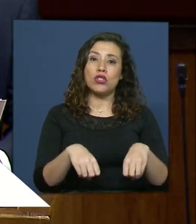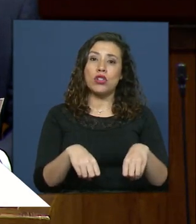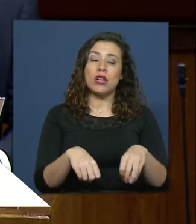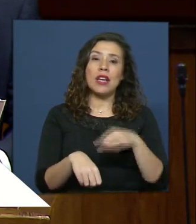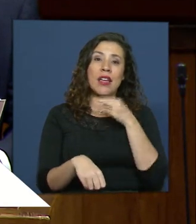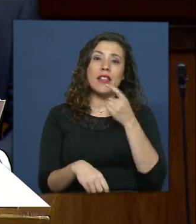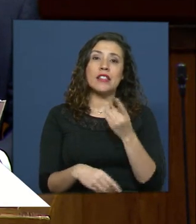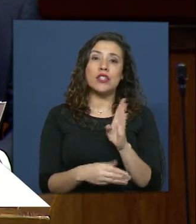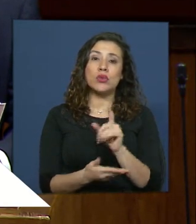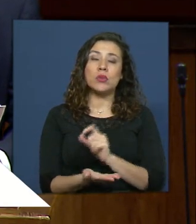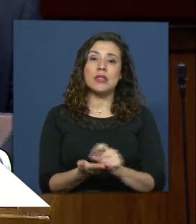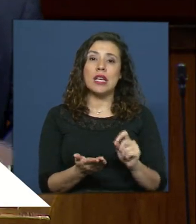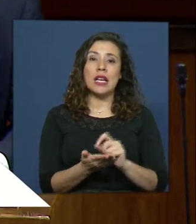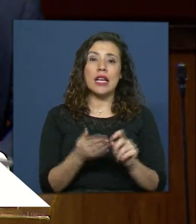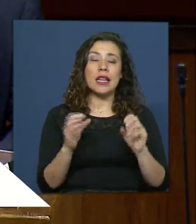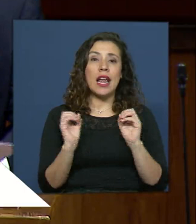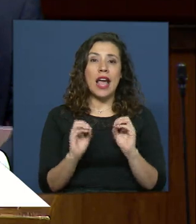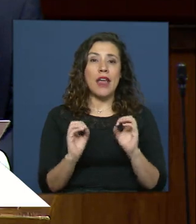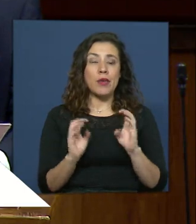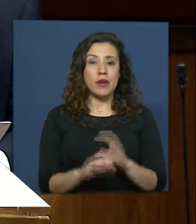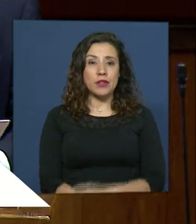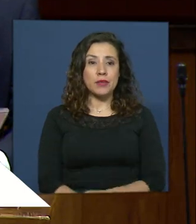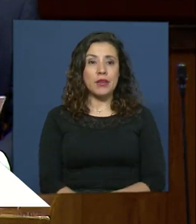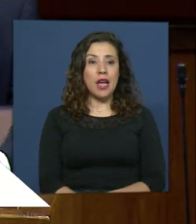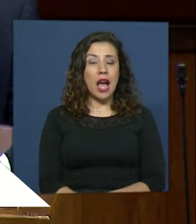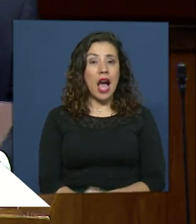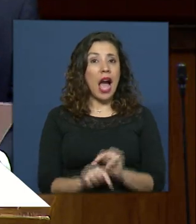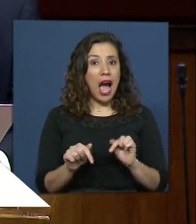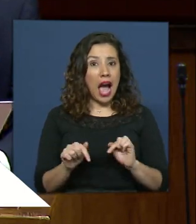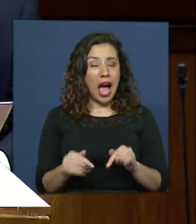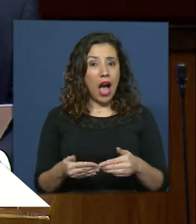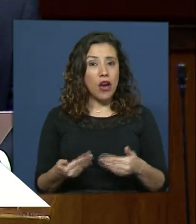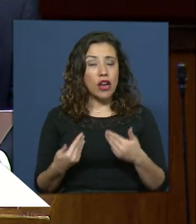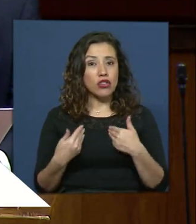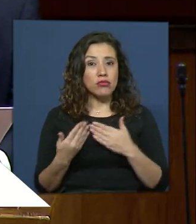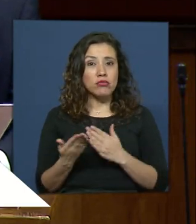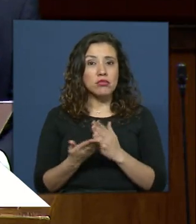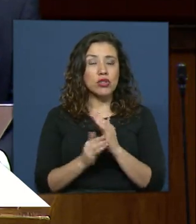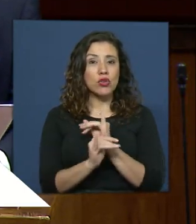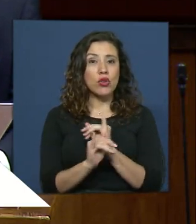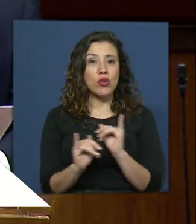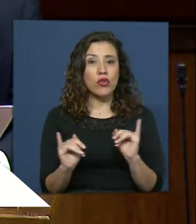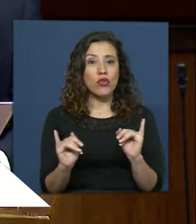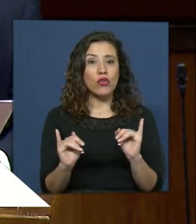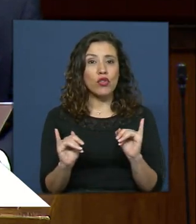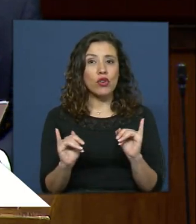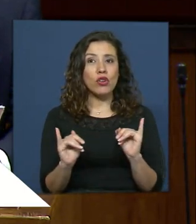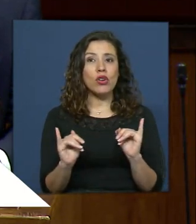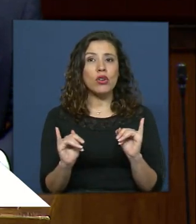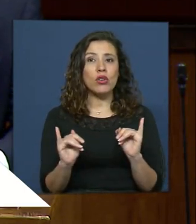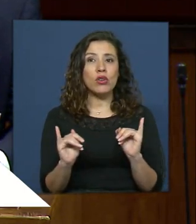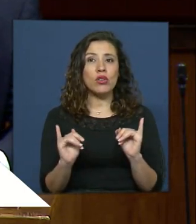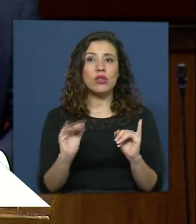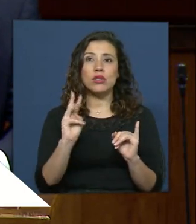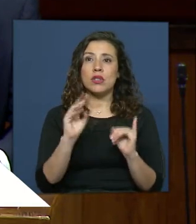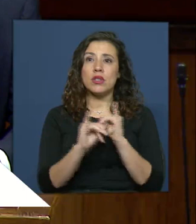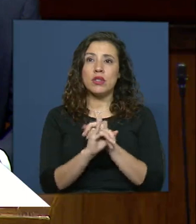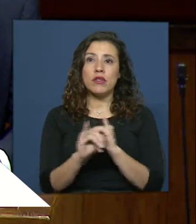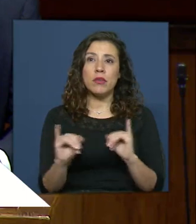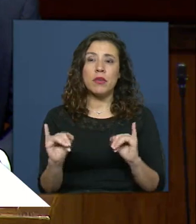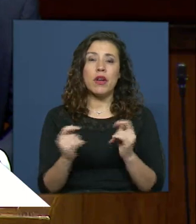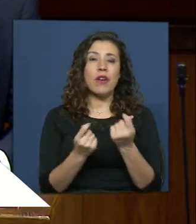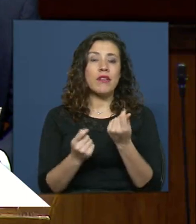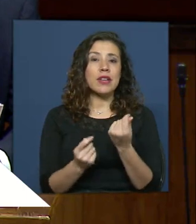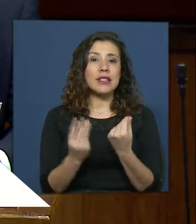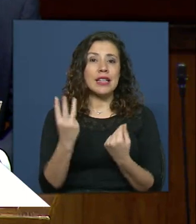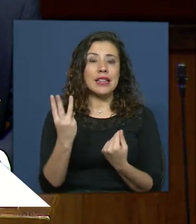la Subsecretaría de Educación. Ahora paso a informar tres informes financieros que tiene